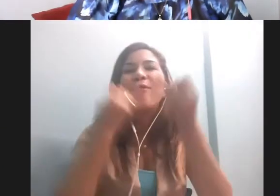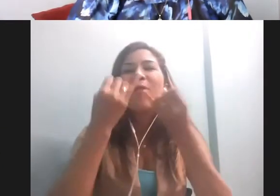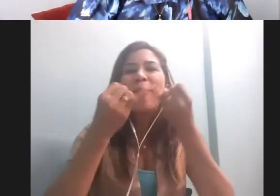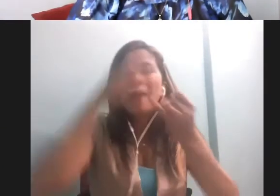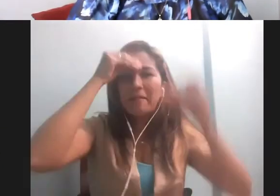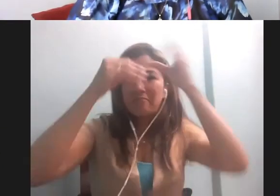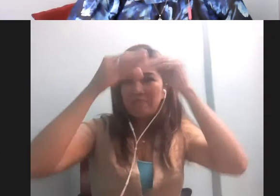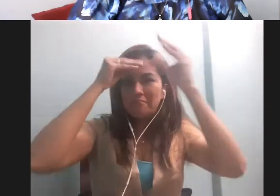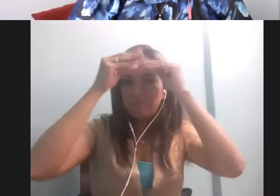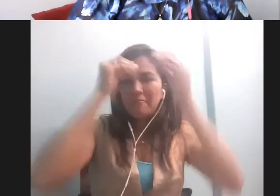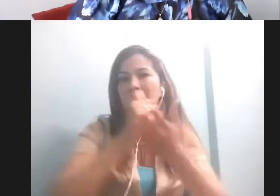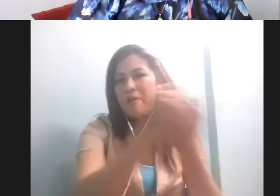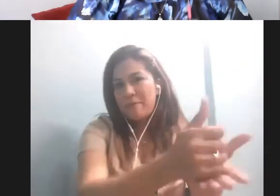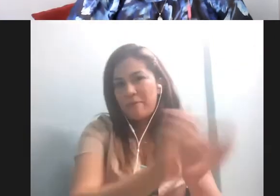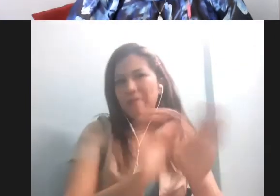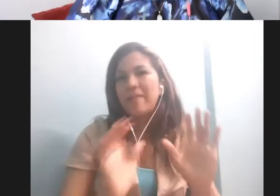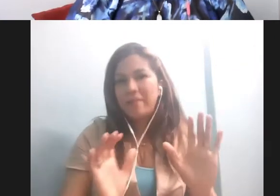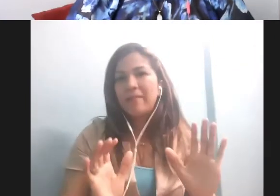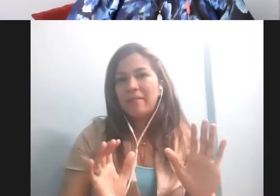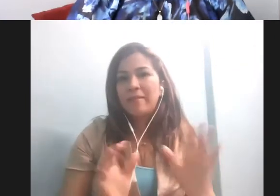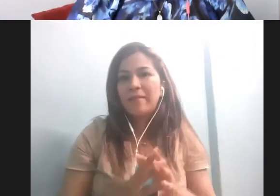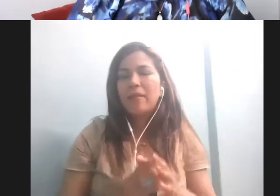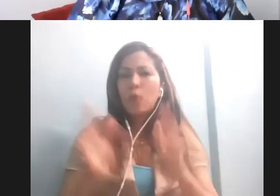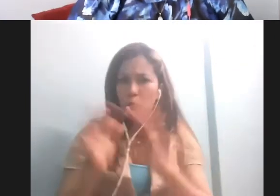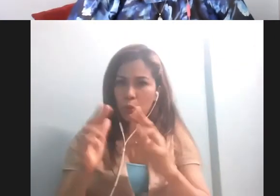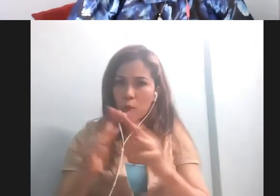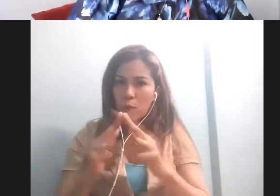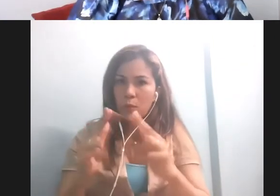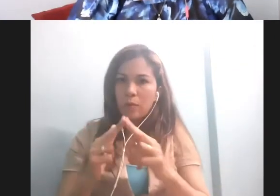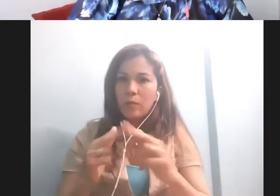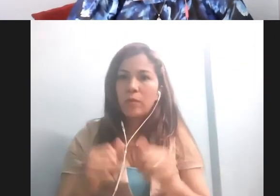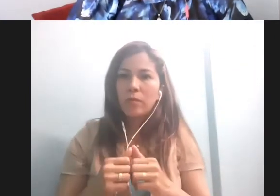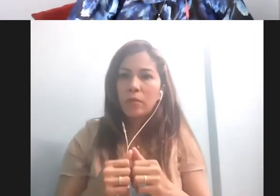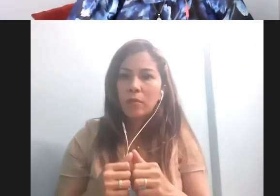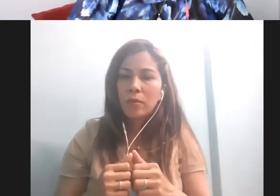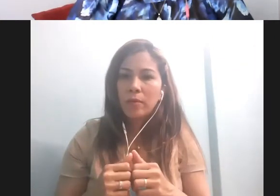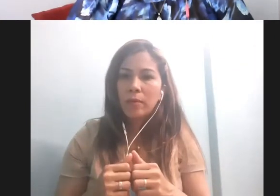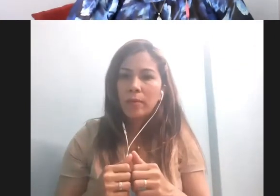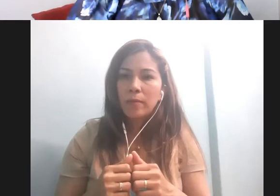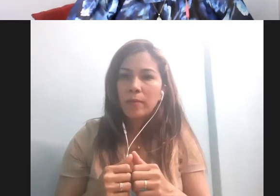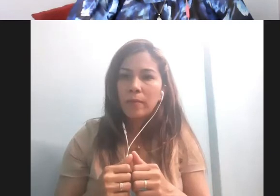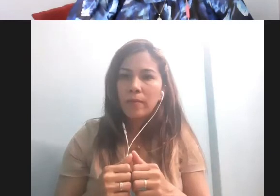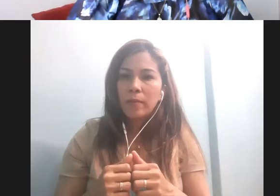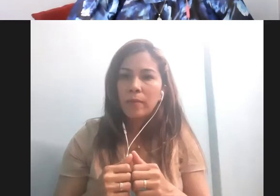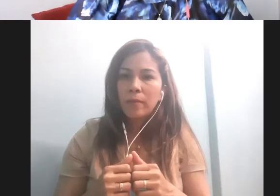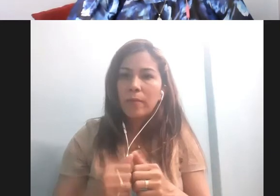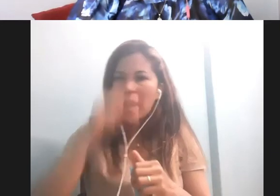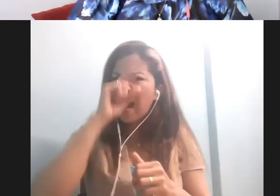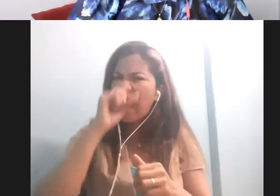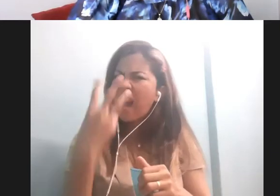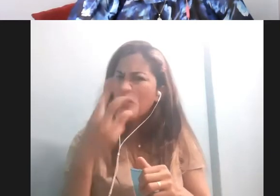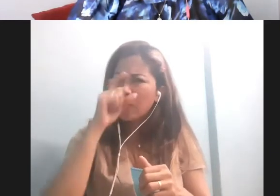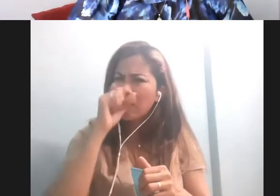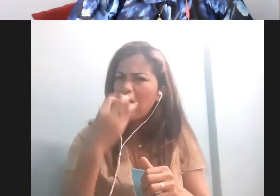idioma para ellos. Conozco una persona que emigró de aquí a Venezuela hace aproximadamente 3 o 4 años,